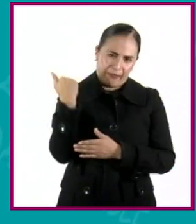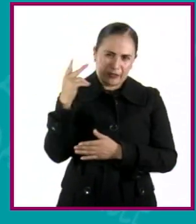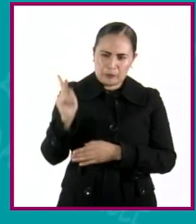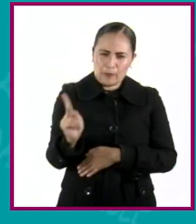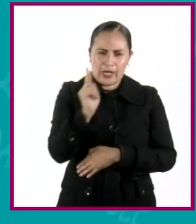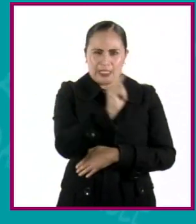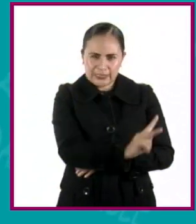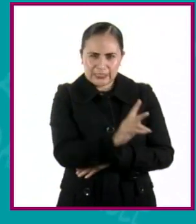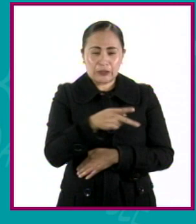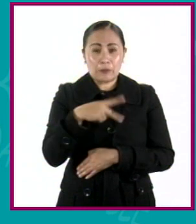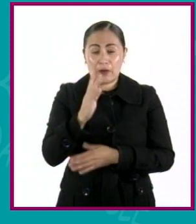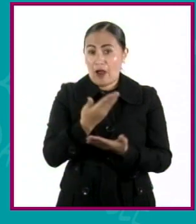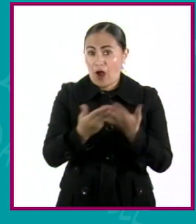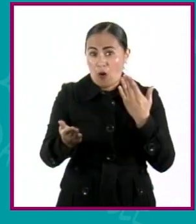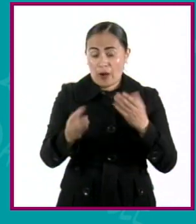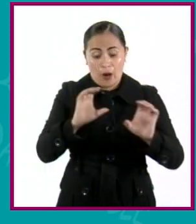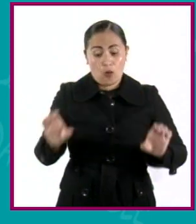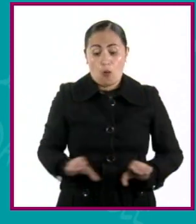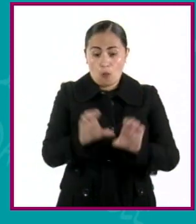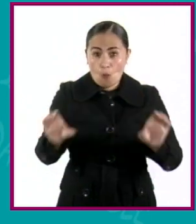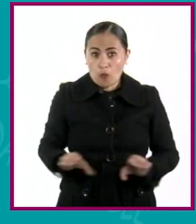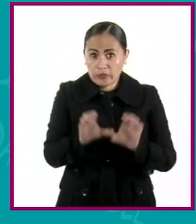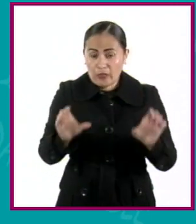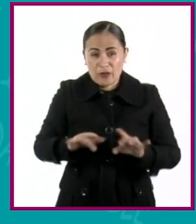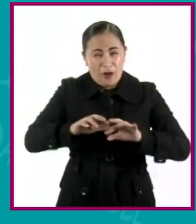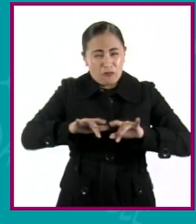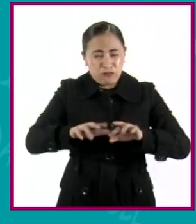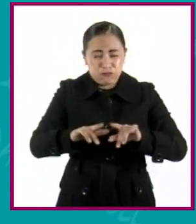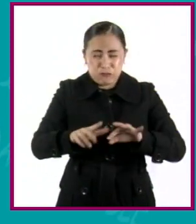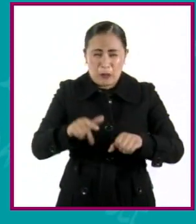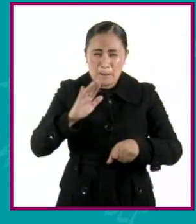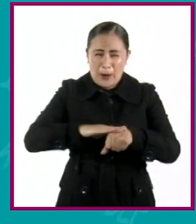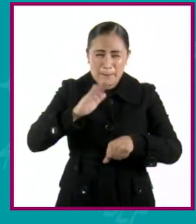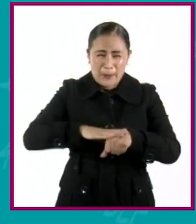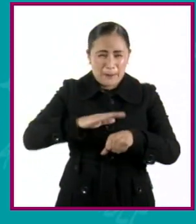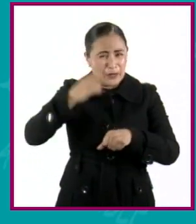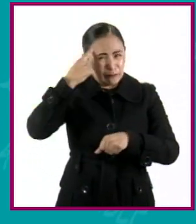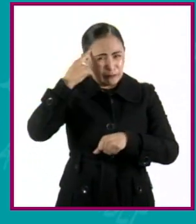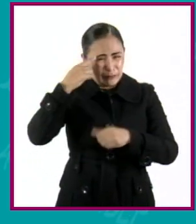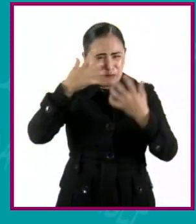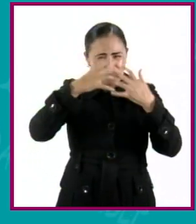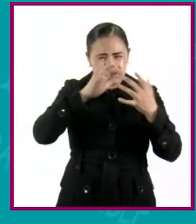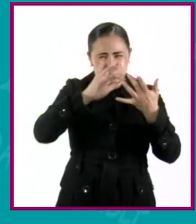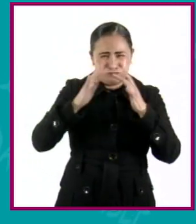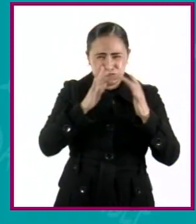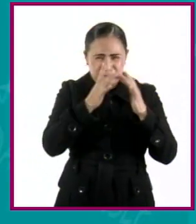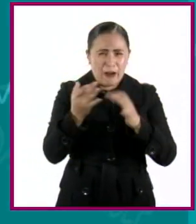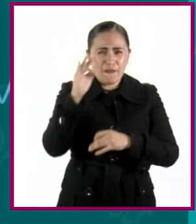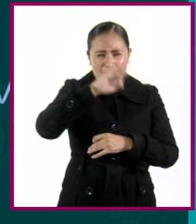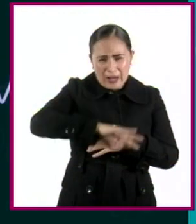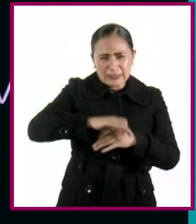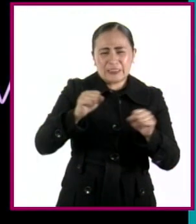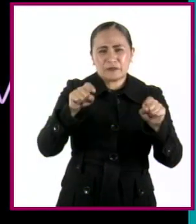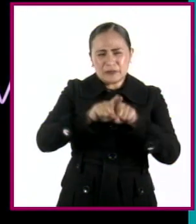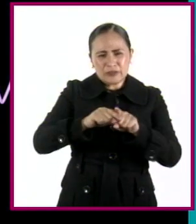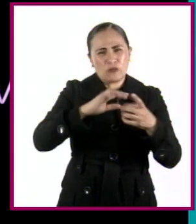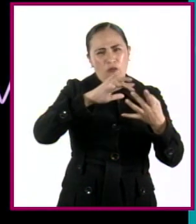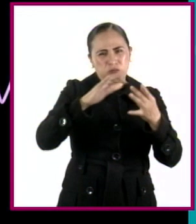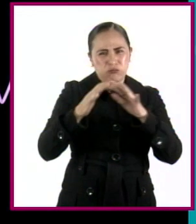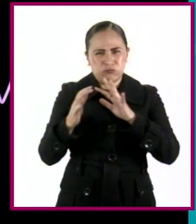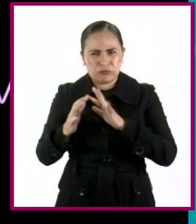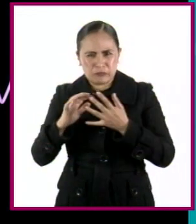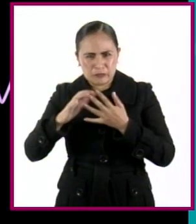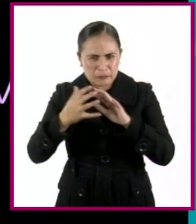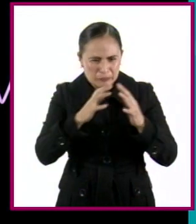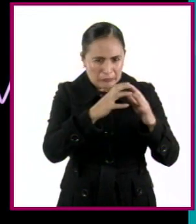ahora, gracias al poder computacional, pueden incorporar muchas más neuronas artificiales y conexiones entre ellas. Estas son capaces